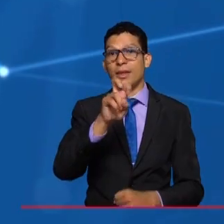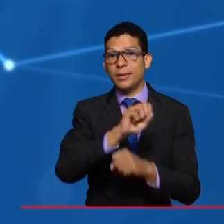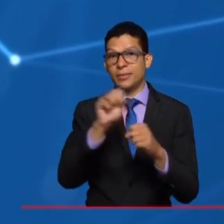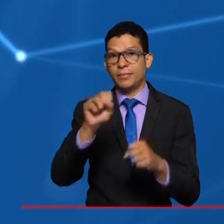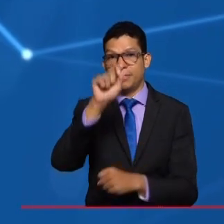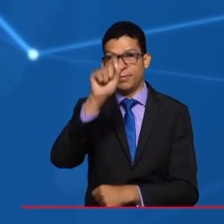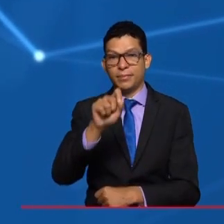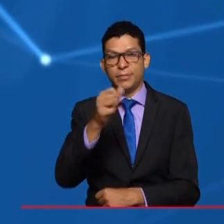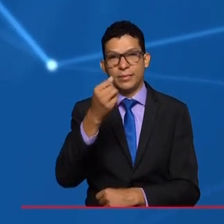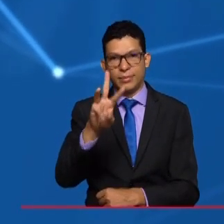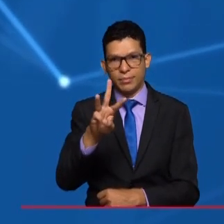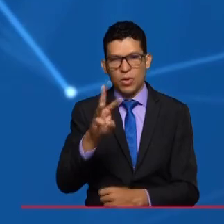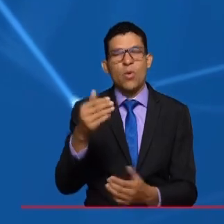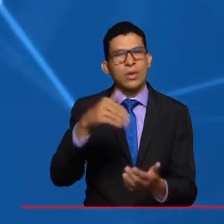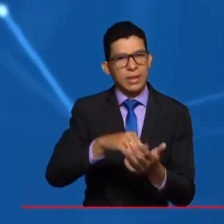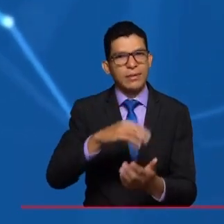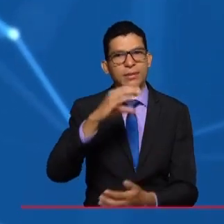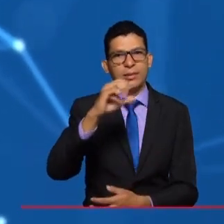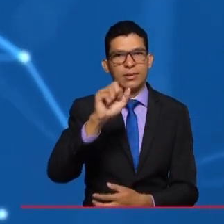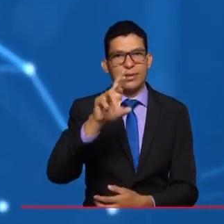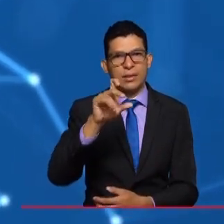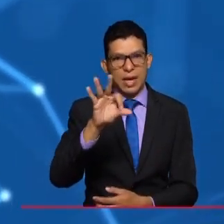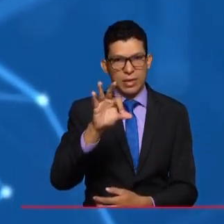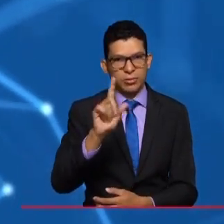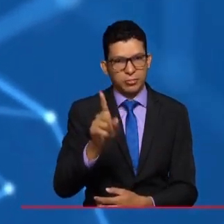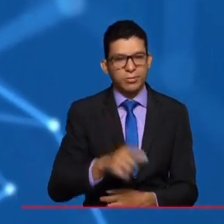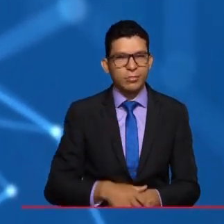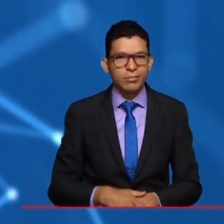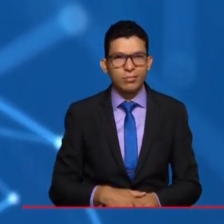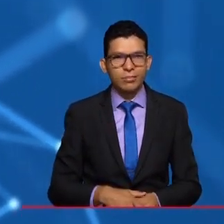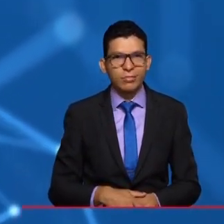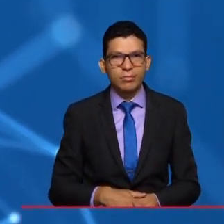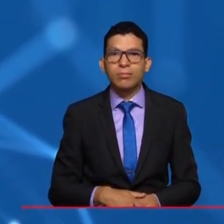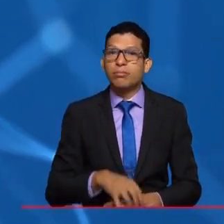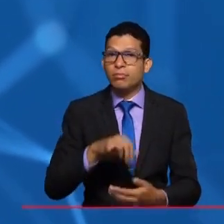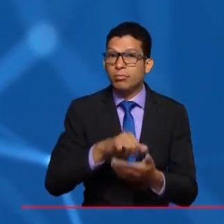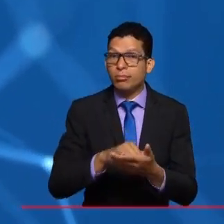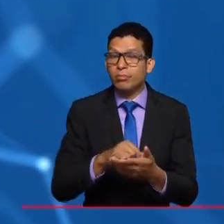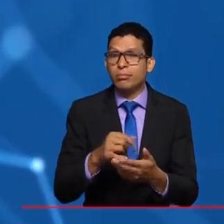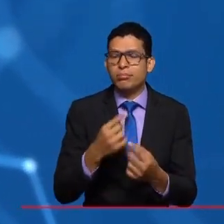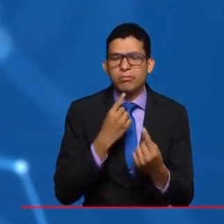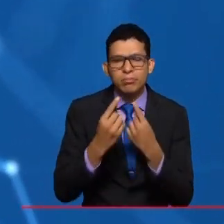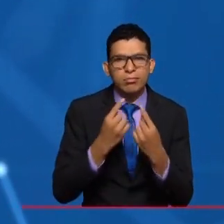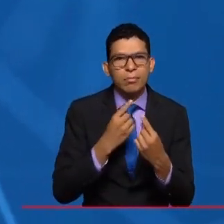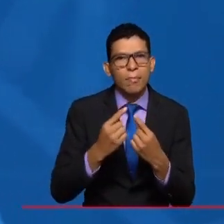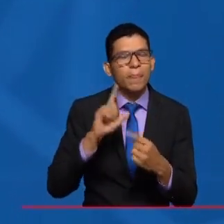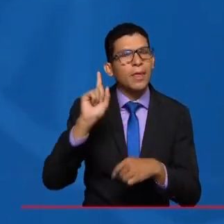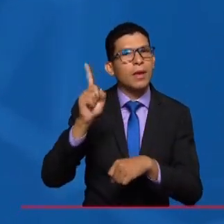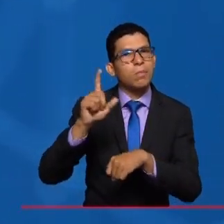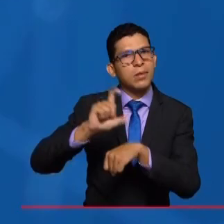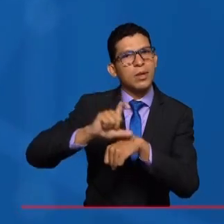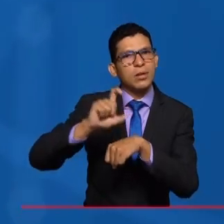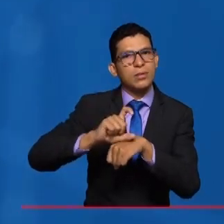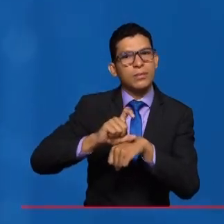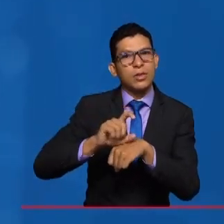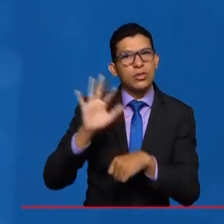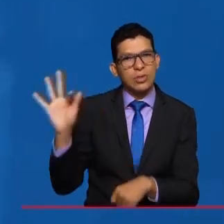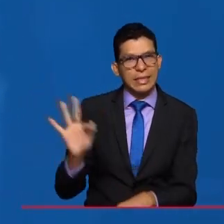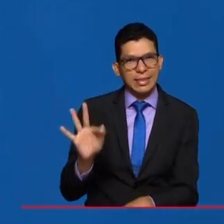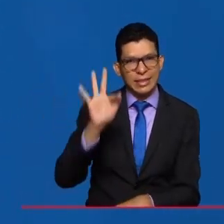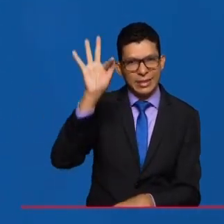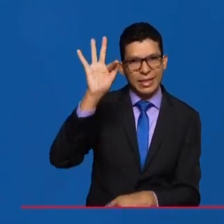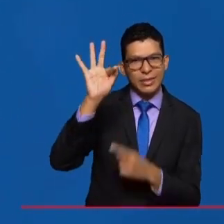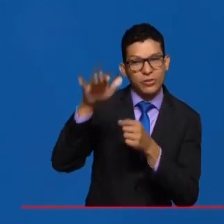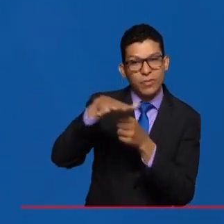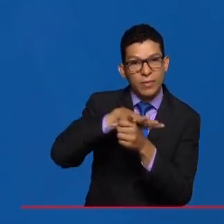voy a regresar con Carlos Gutiérrez Carlos para que hablemos sobre lo que sucedió en esa institución educativa del barrio Terrón Colorado de